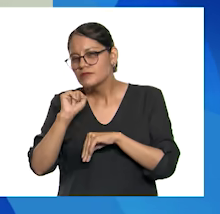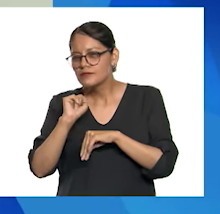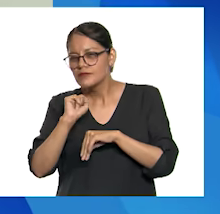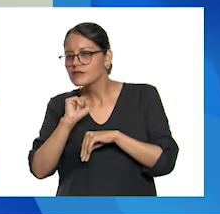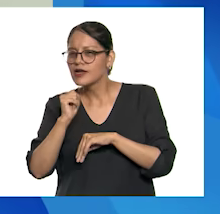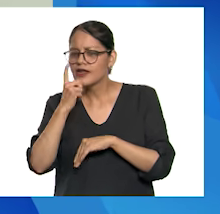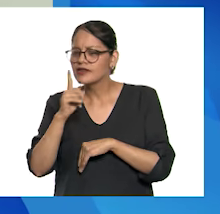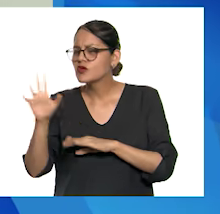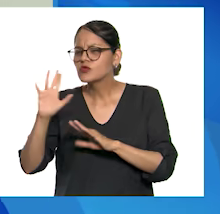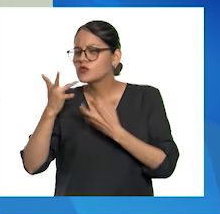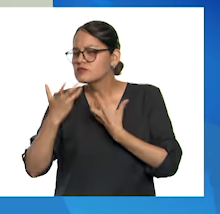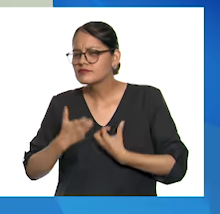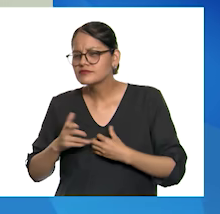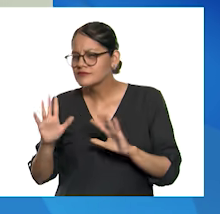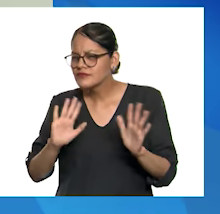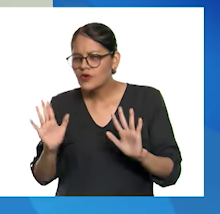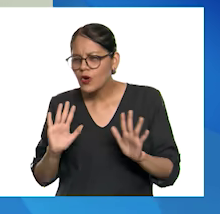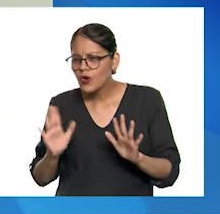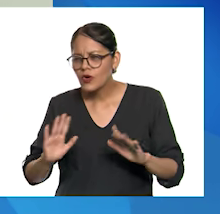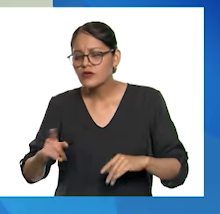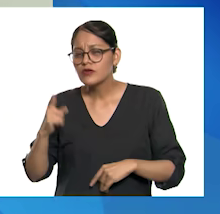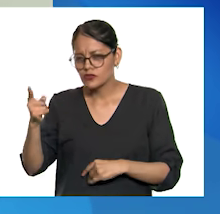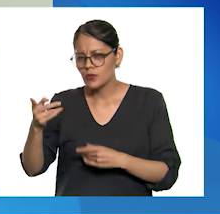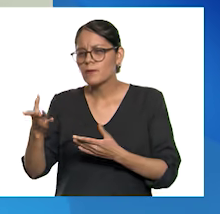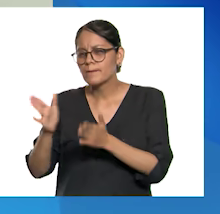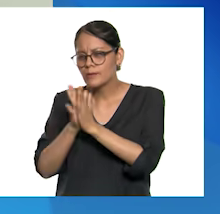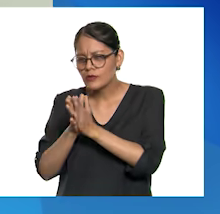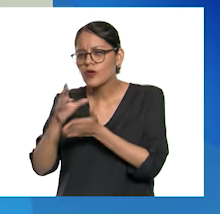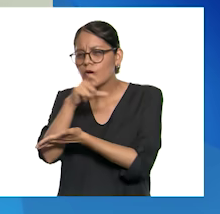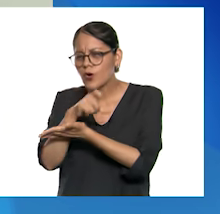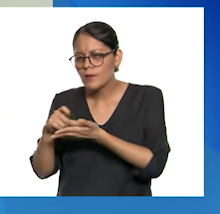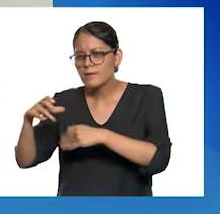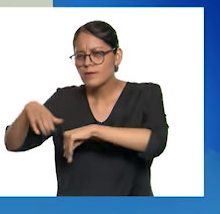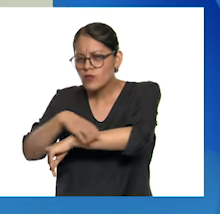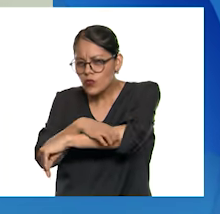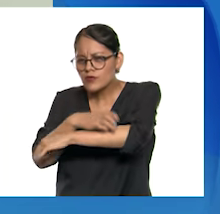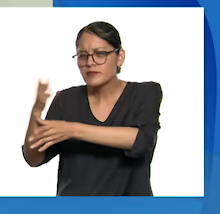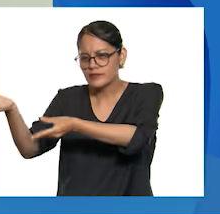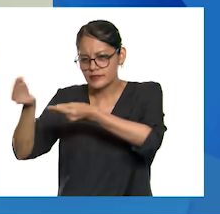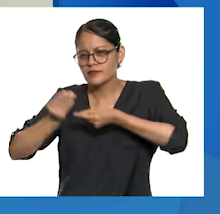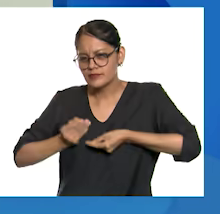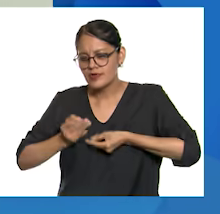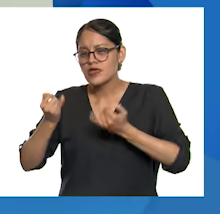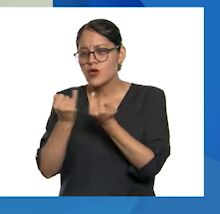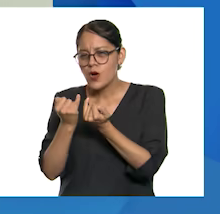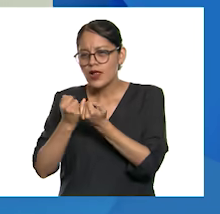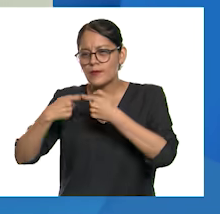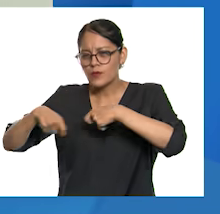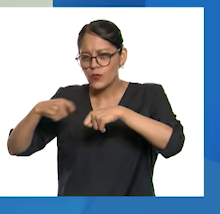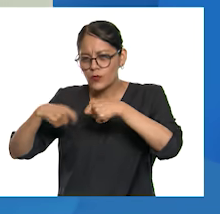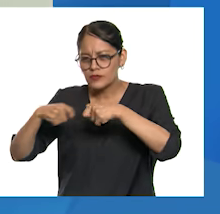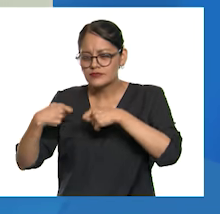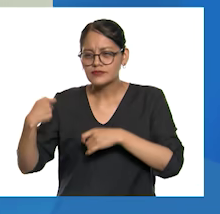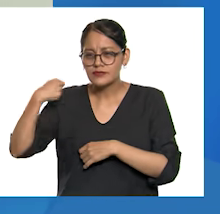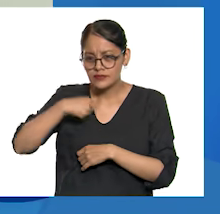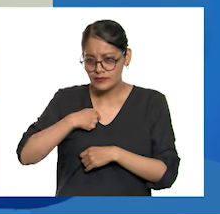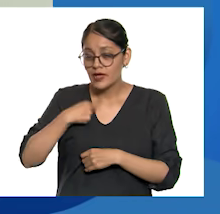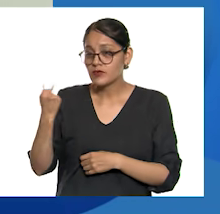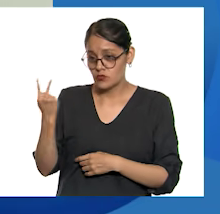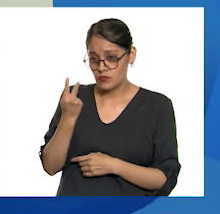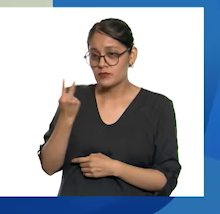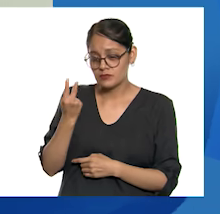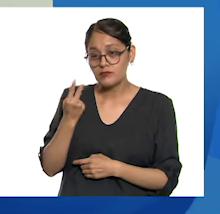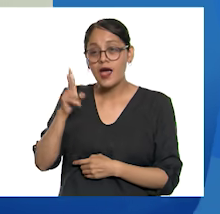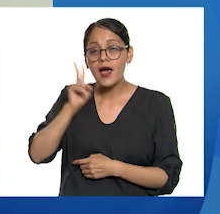no te pongas triste mi amo, cómprame un par de botas y una bolsa de tela con cordones y ya verás cómo no es tan